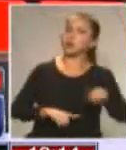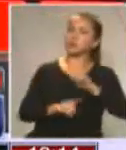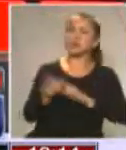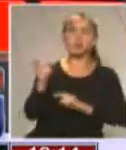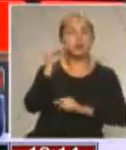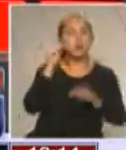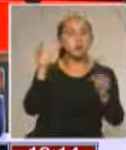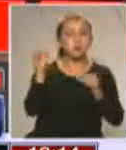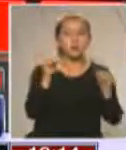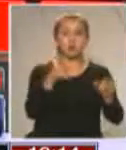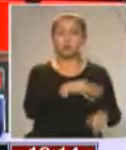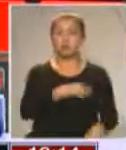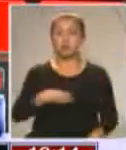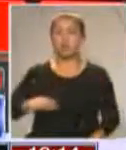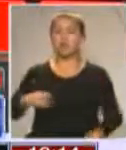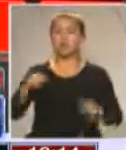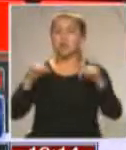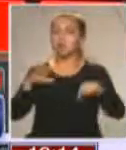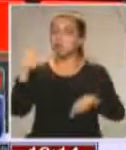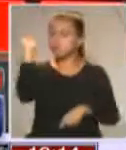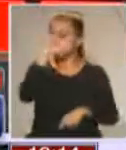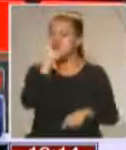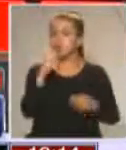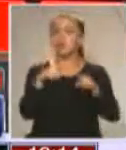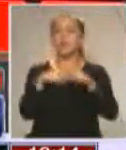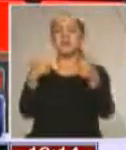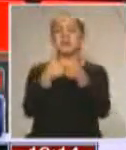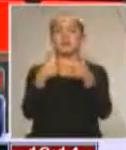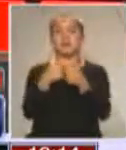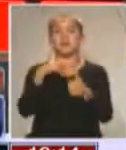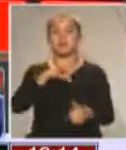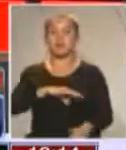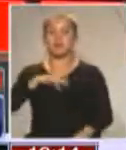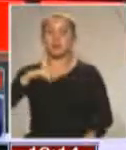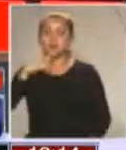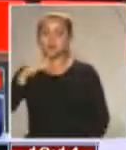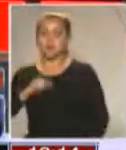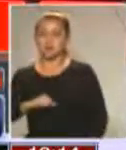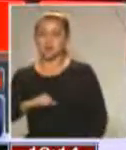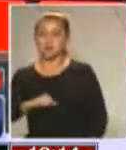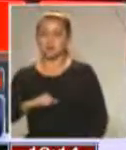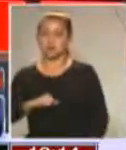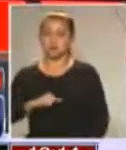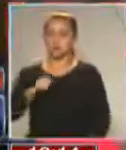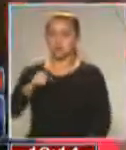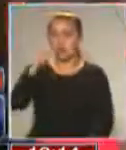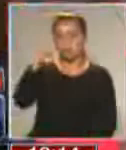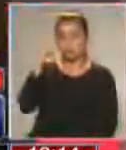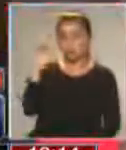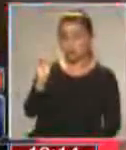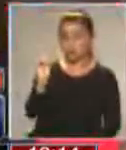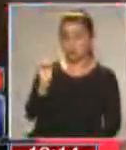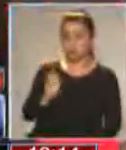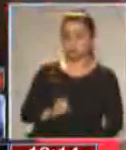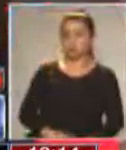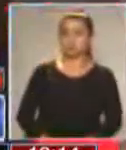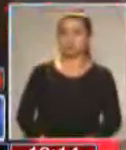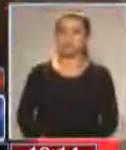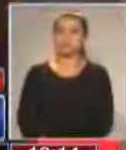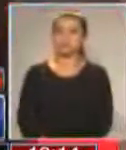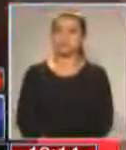escuchado del gobierno es decir que aquí lo que se busca es empatar esto con el caso Penta. ¿Cuál es tu opinión con este argumento que se está presentando por parte del